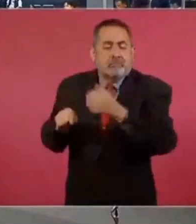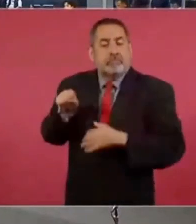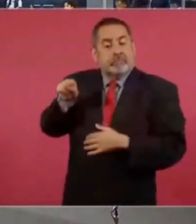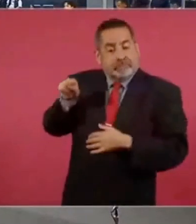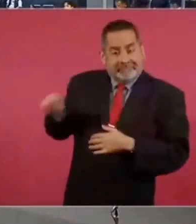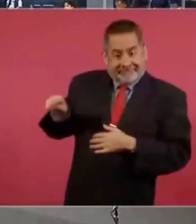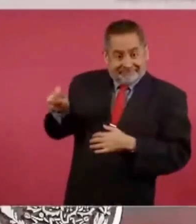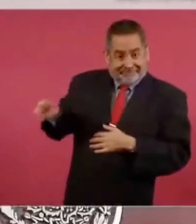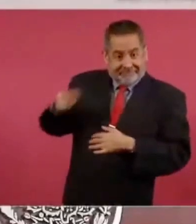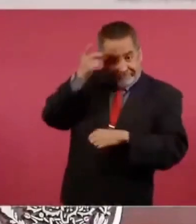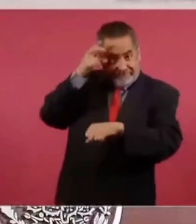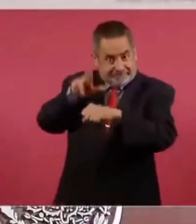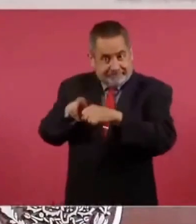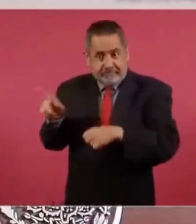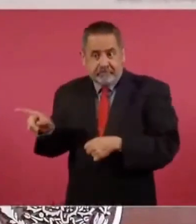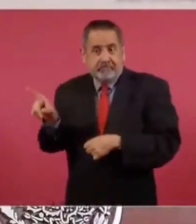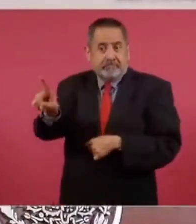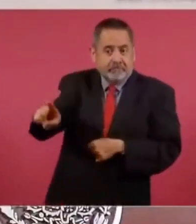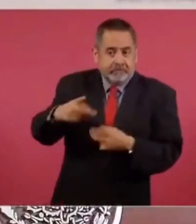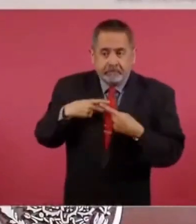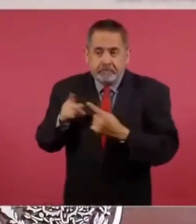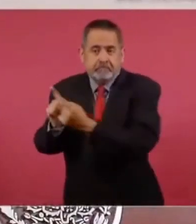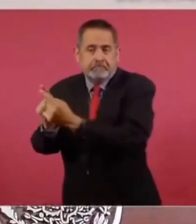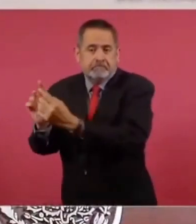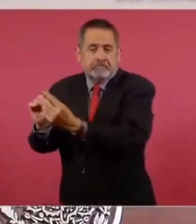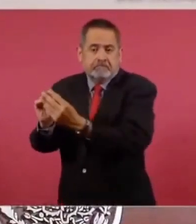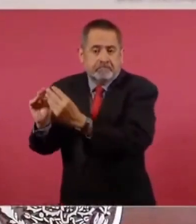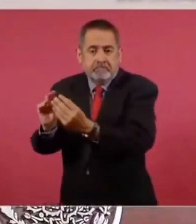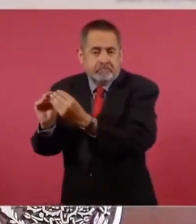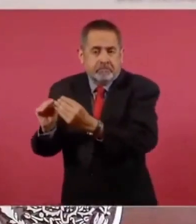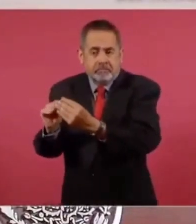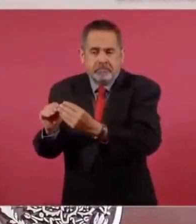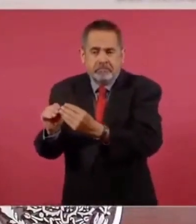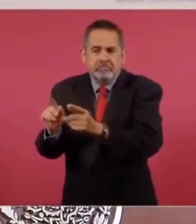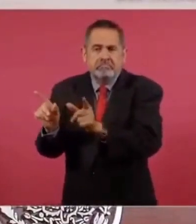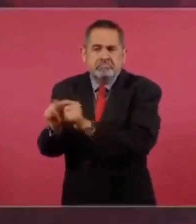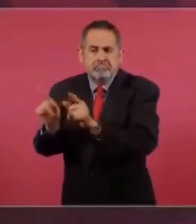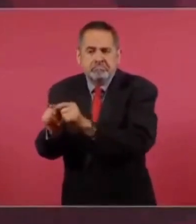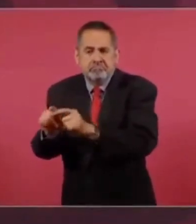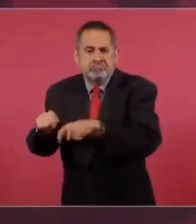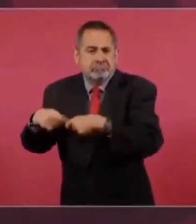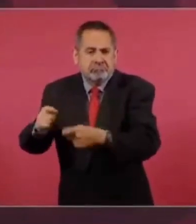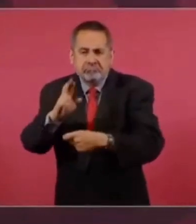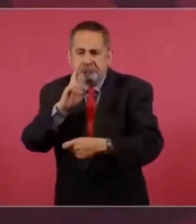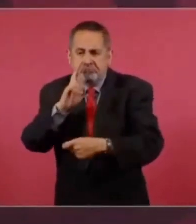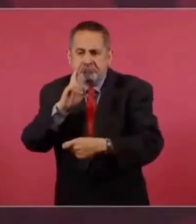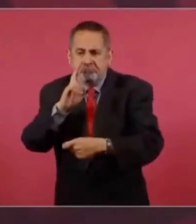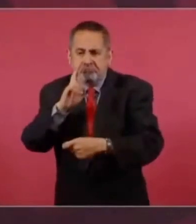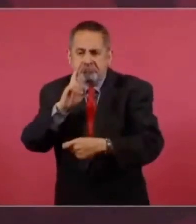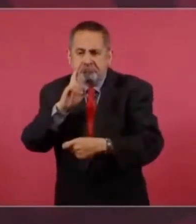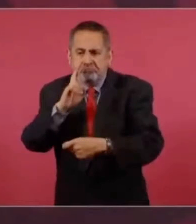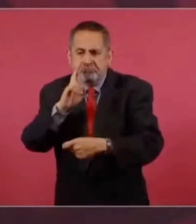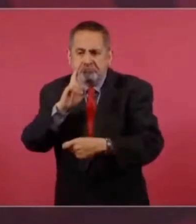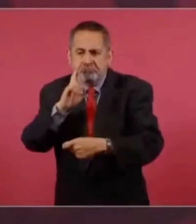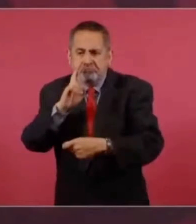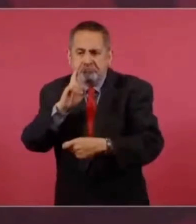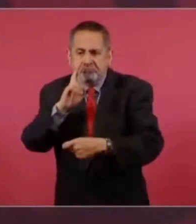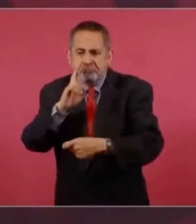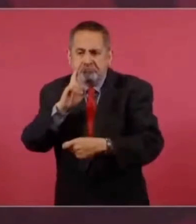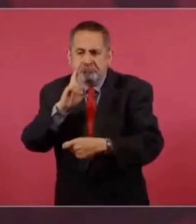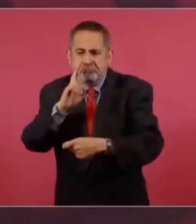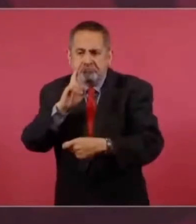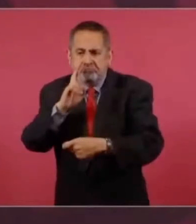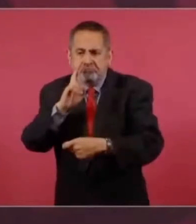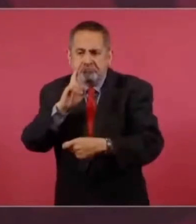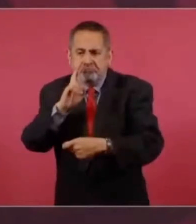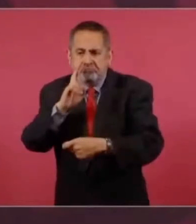director y la persona interesada eran muy breves y muy eficaces.